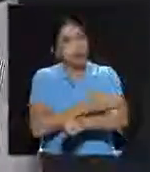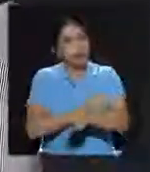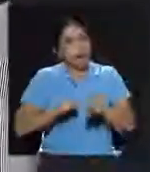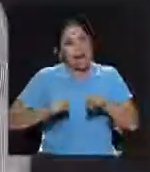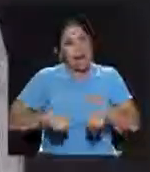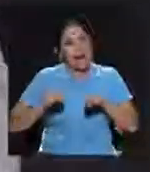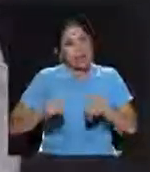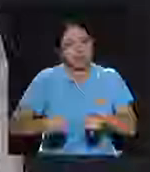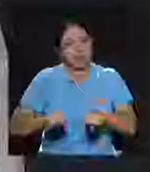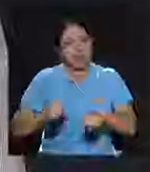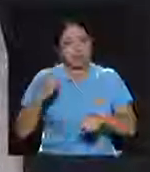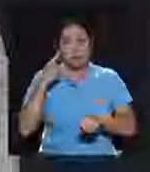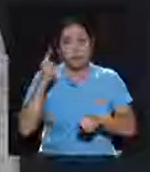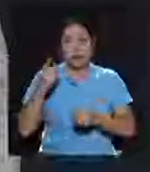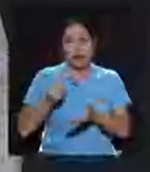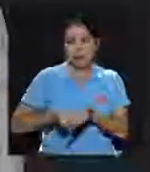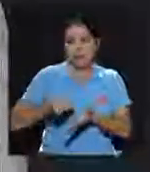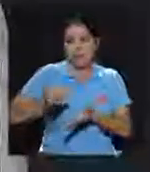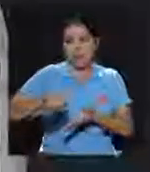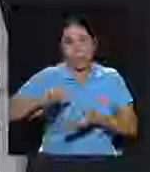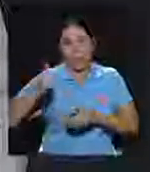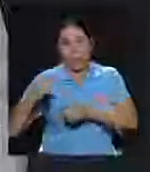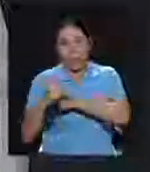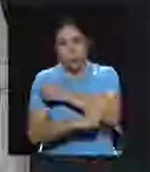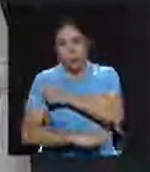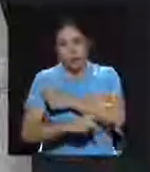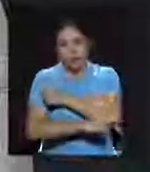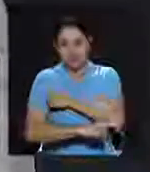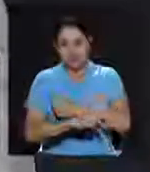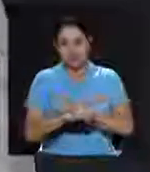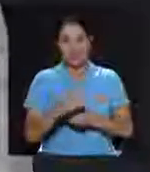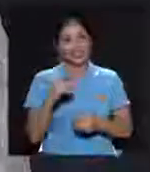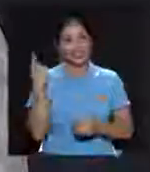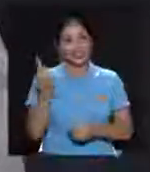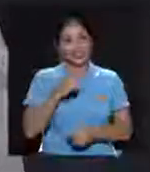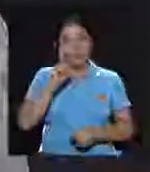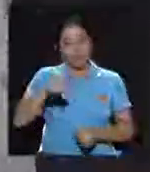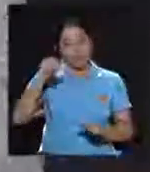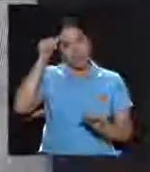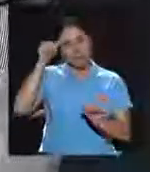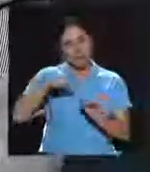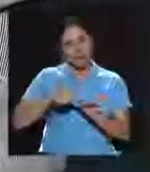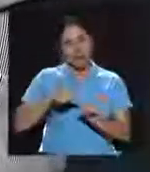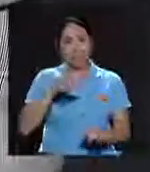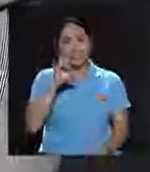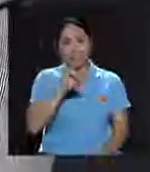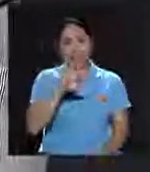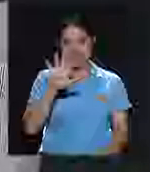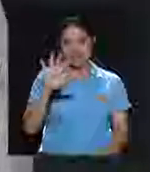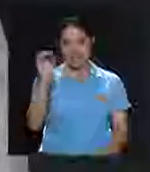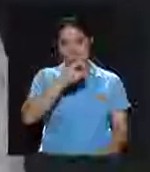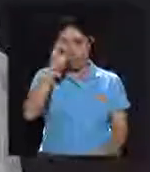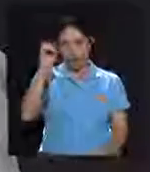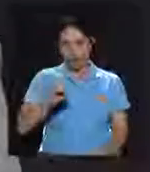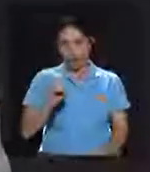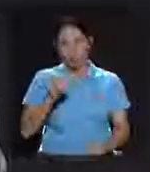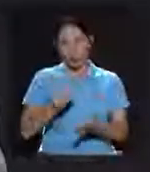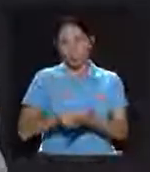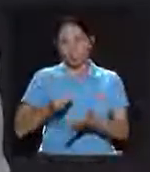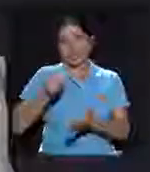importar que costa rica tiene siempre hay que recordar que el 75 por ciento de lo que nosotros importamos son